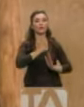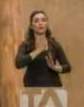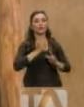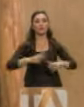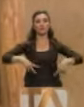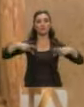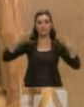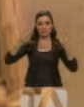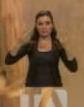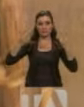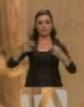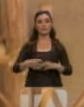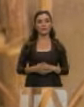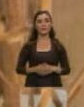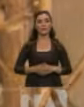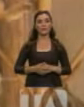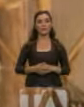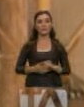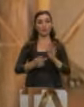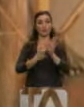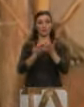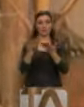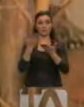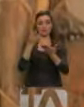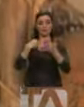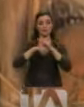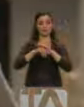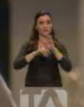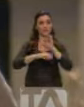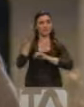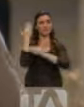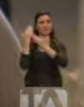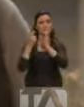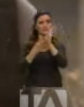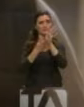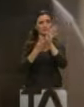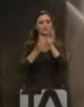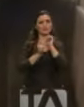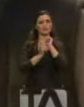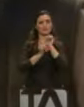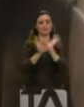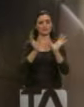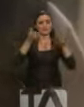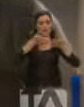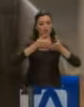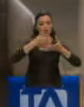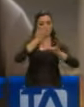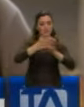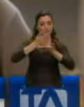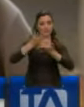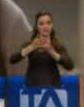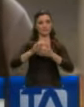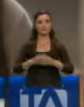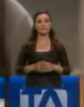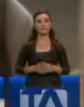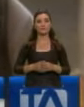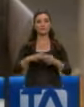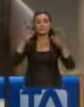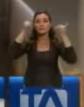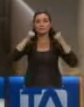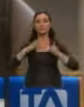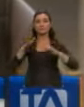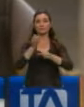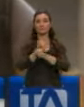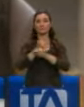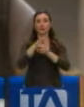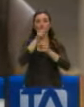forma de vida. Ahí lo tenemos un poco guardado, todo lo que son cosas antiguas. Las ollas que nuestros abuelos lo hacían